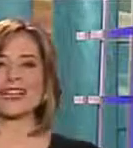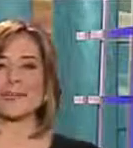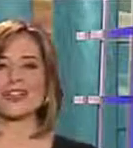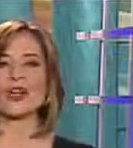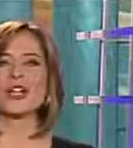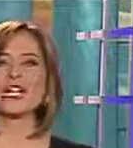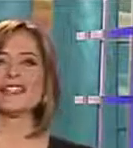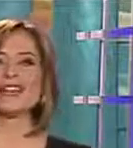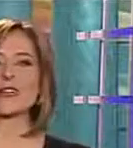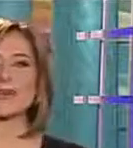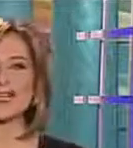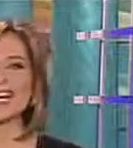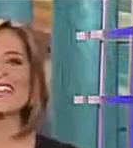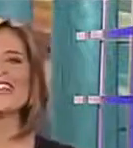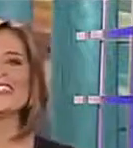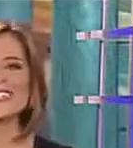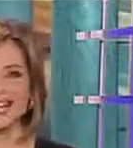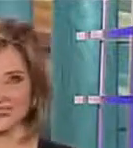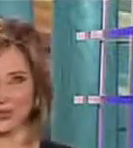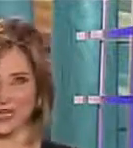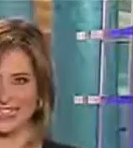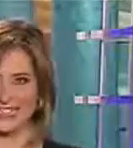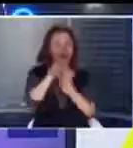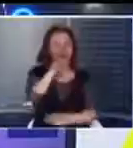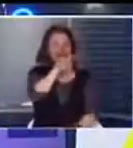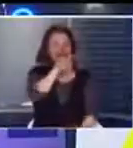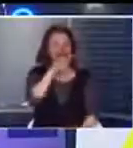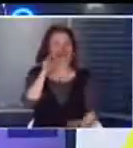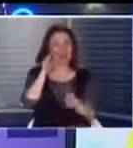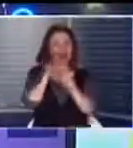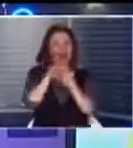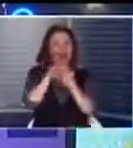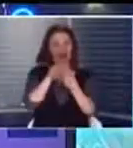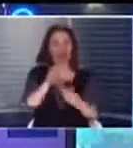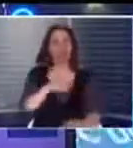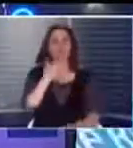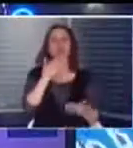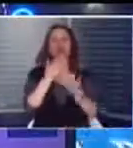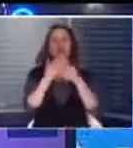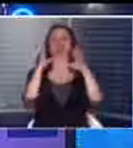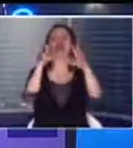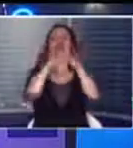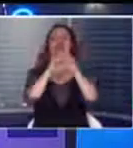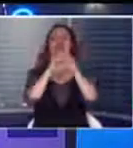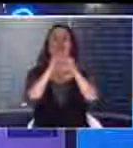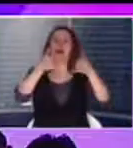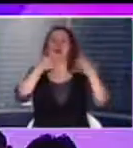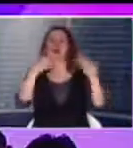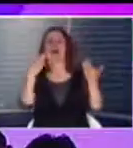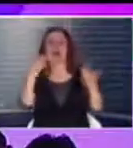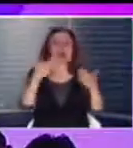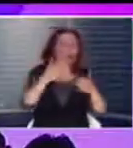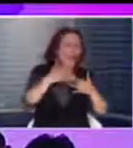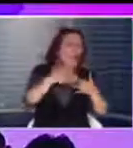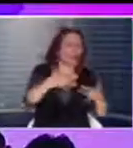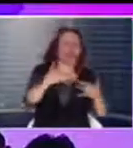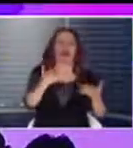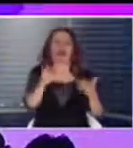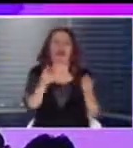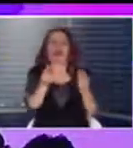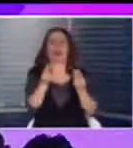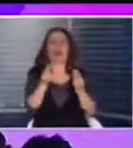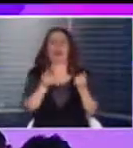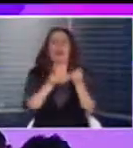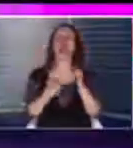la transmisión ininterrumpida de 27 horas de Teletón, que comienza esta noche a las 10 en punto y termina mañana pasada